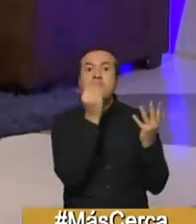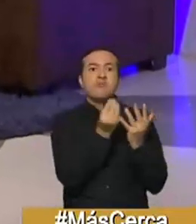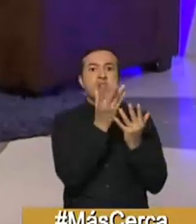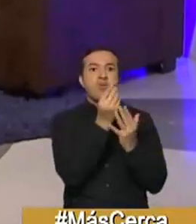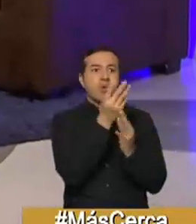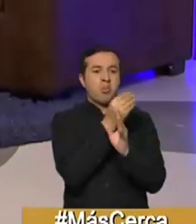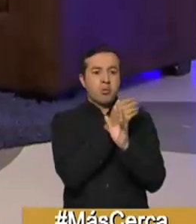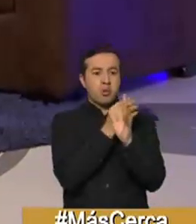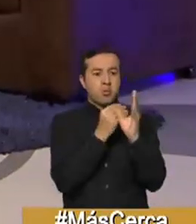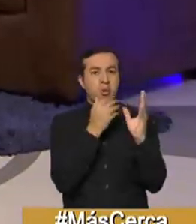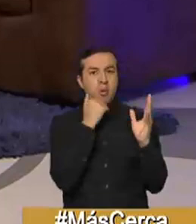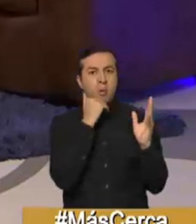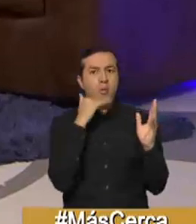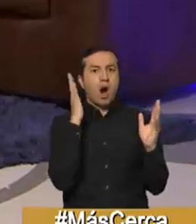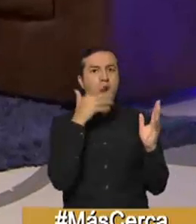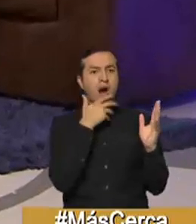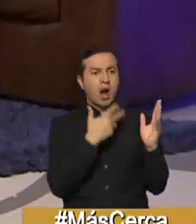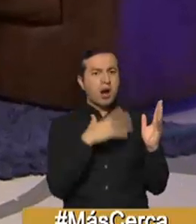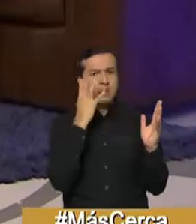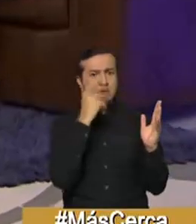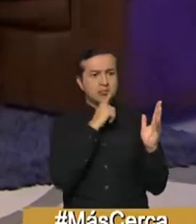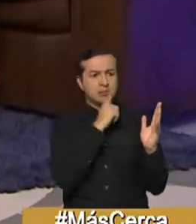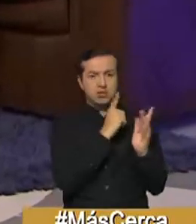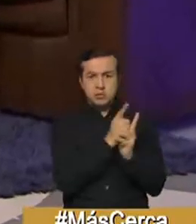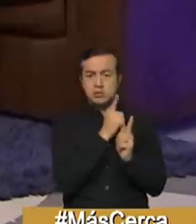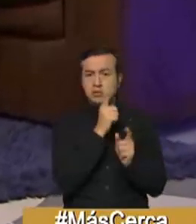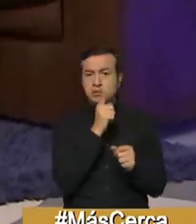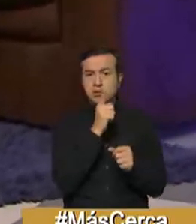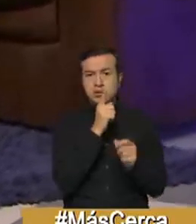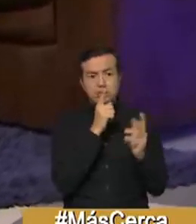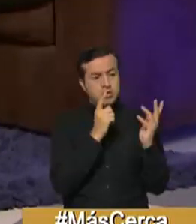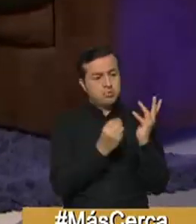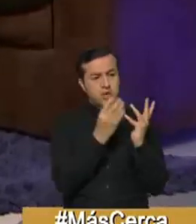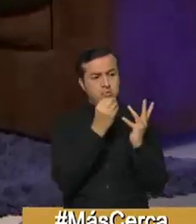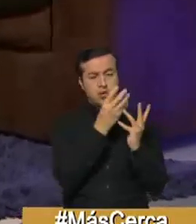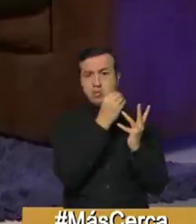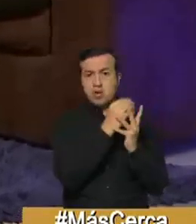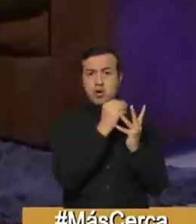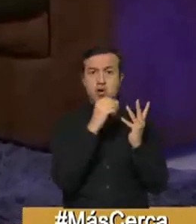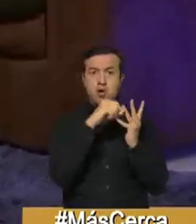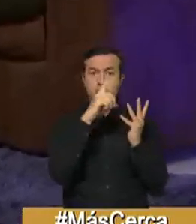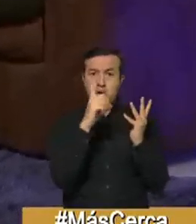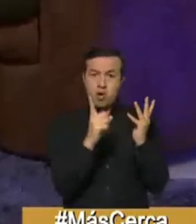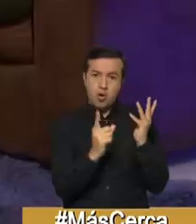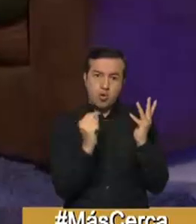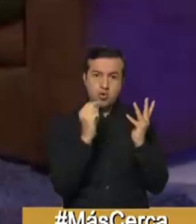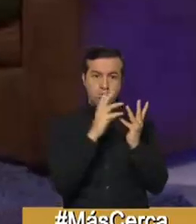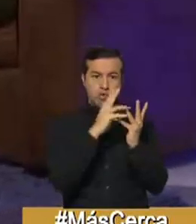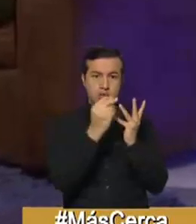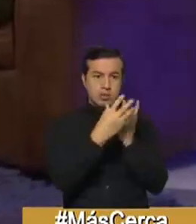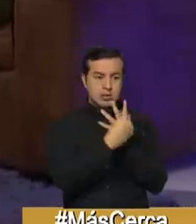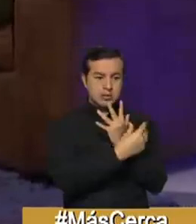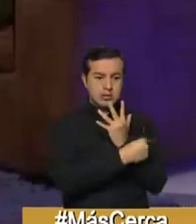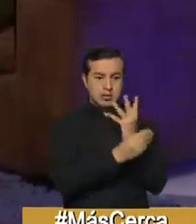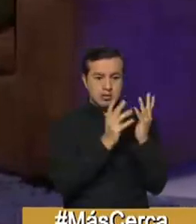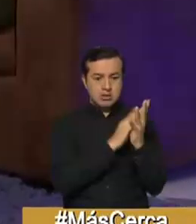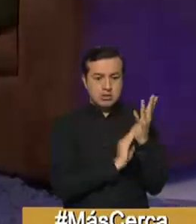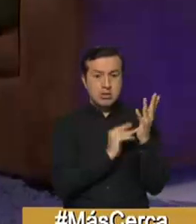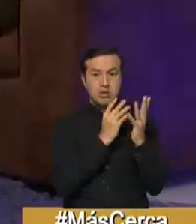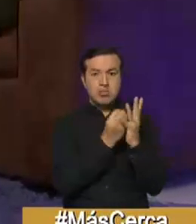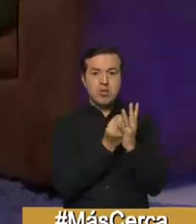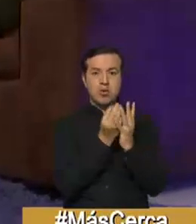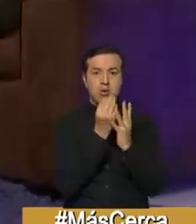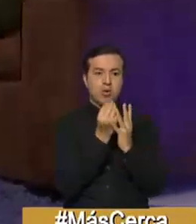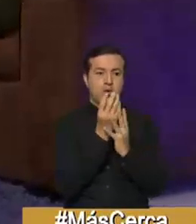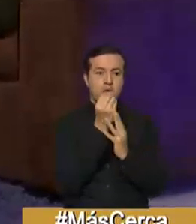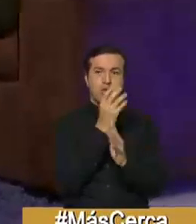verano. Este árbol es caducifolio, se llama así, cuando bota hoja, cuando se queda pelado y estimula a florecer.